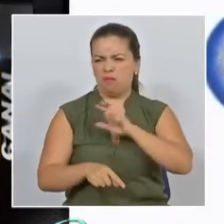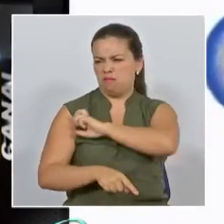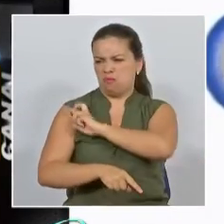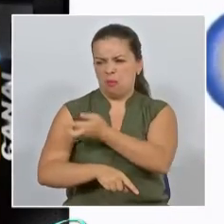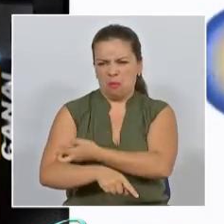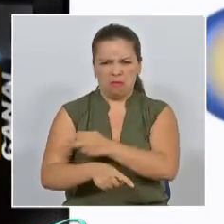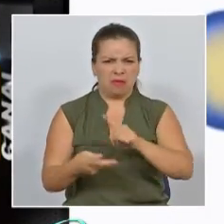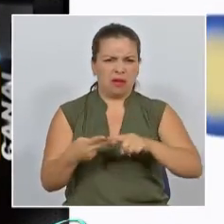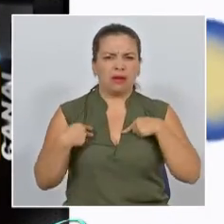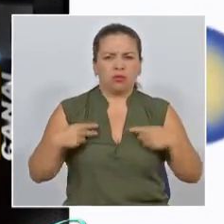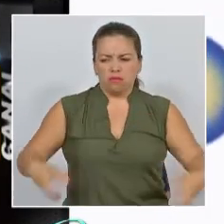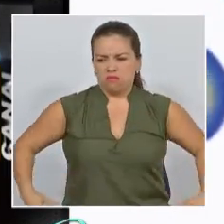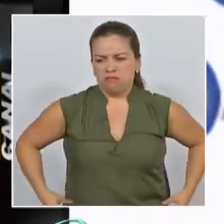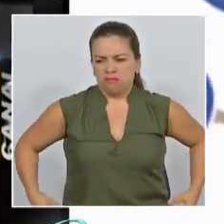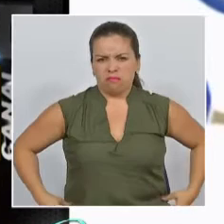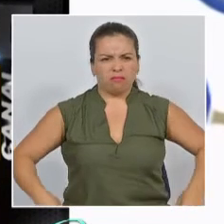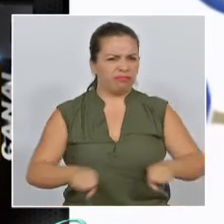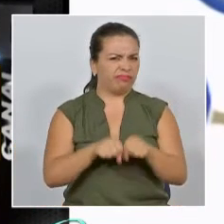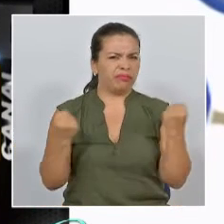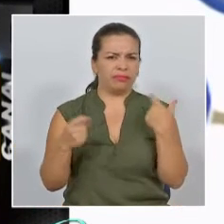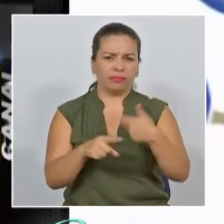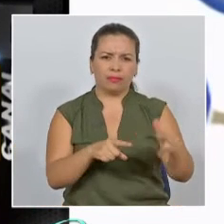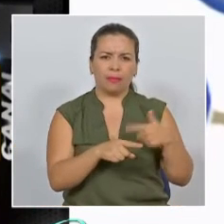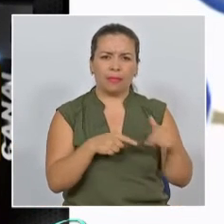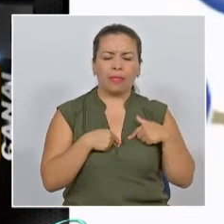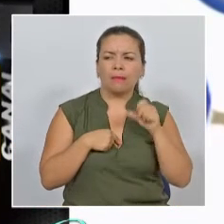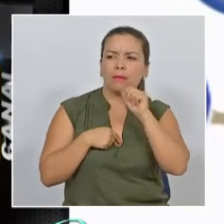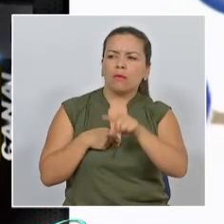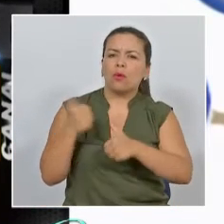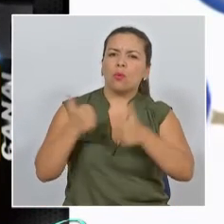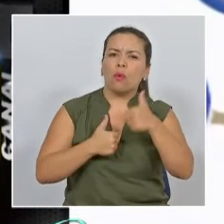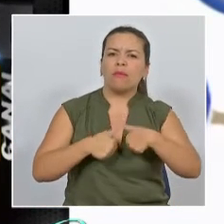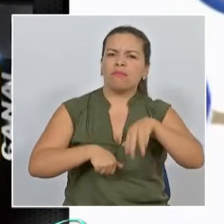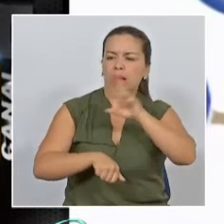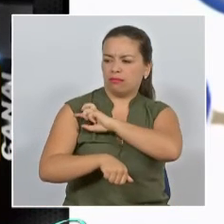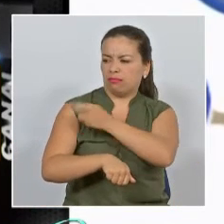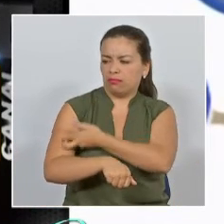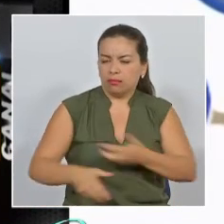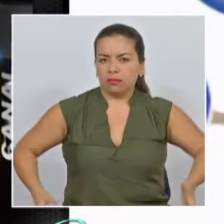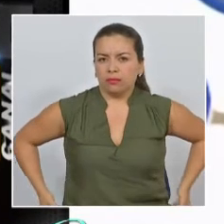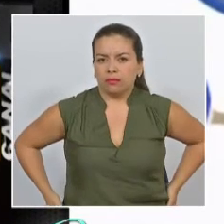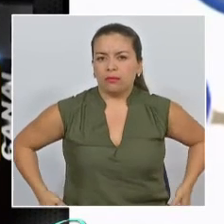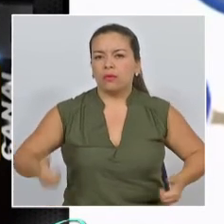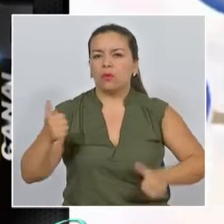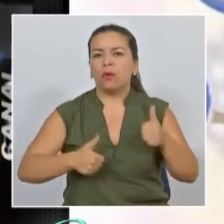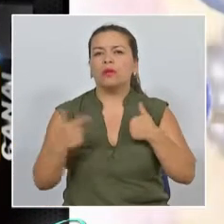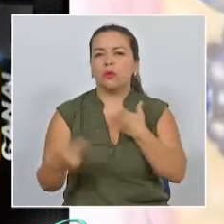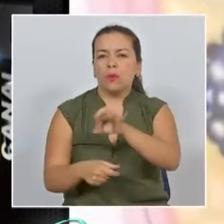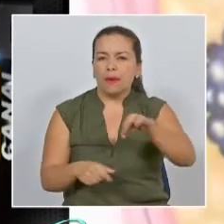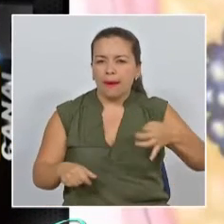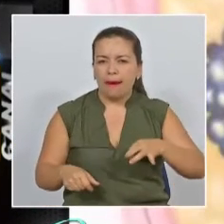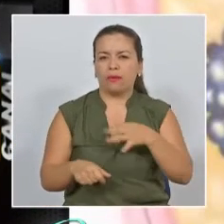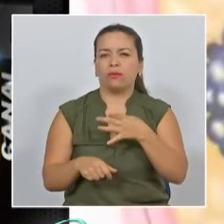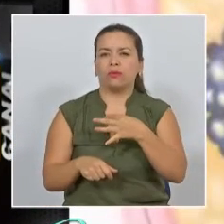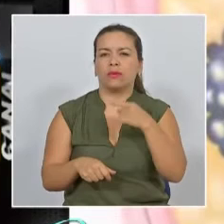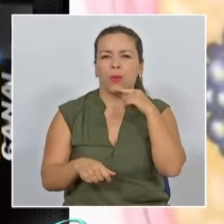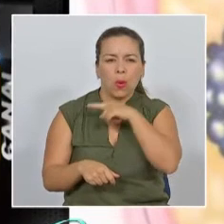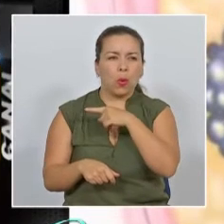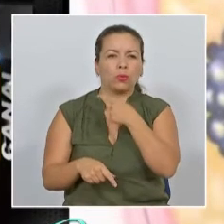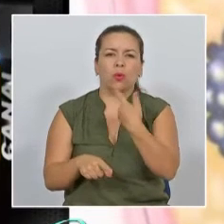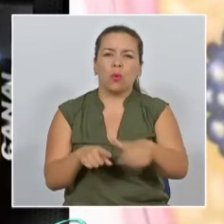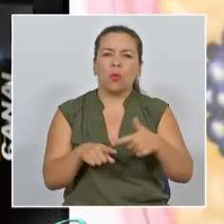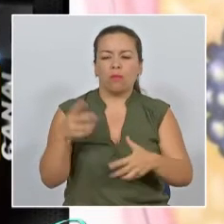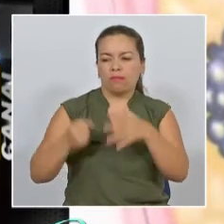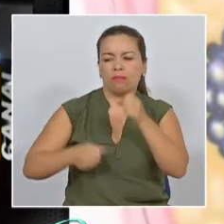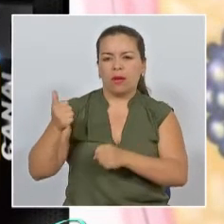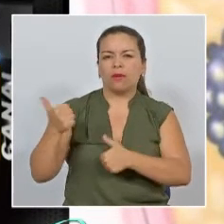eso acaba con los riñones. Y uno decía, ¿y cuál puede tener más proteínas? ¿La de los granos o la de la leche de vaca?